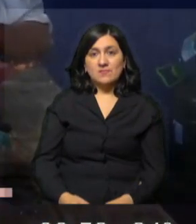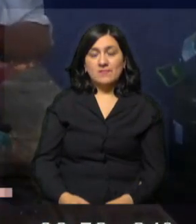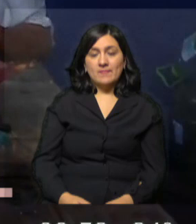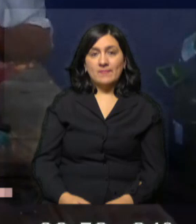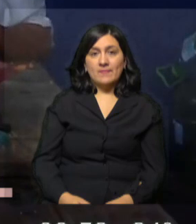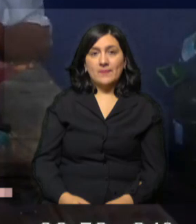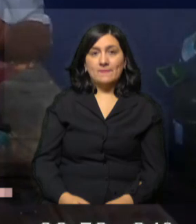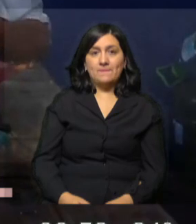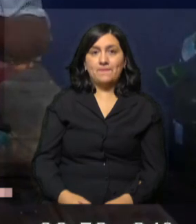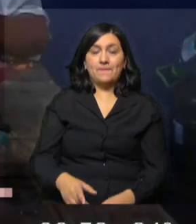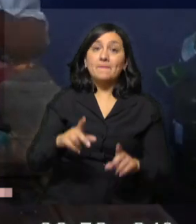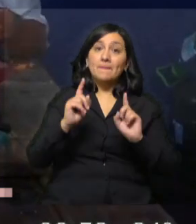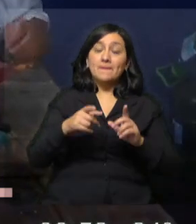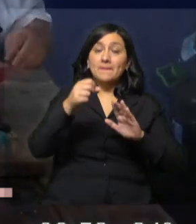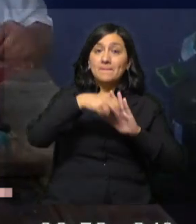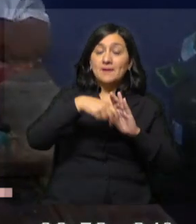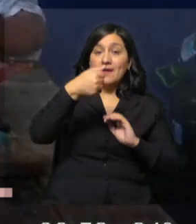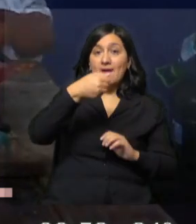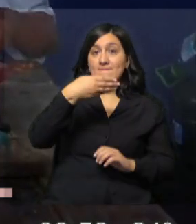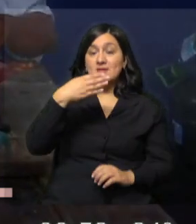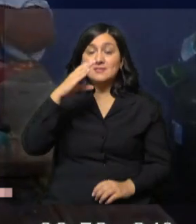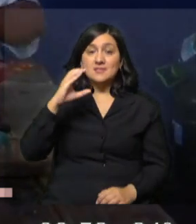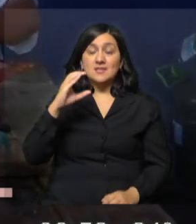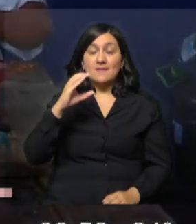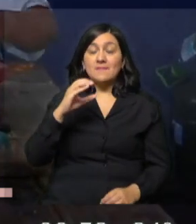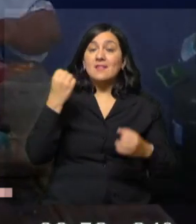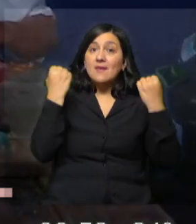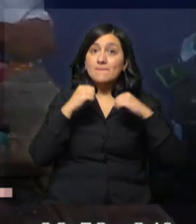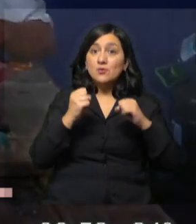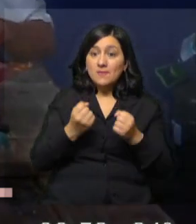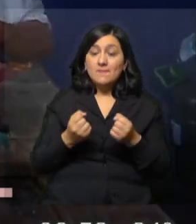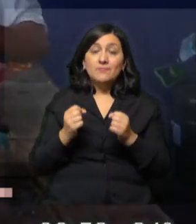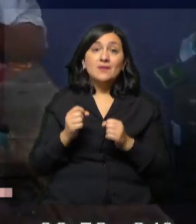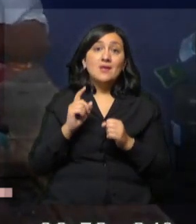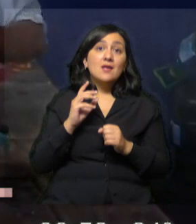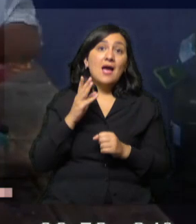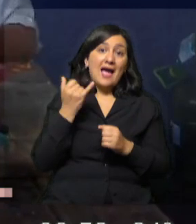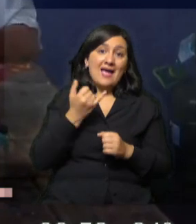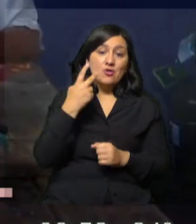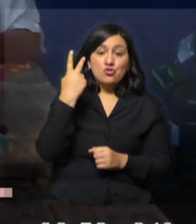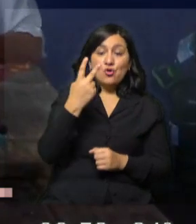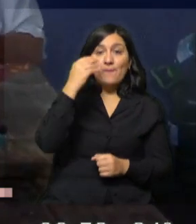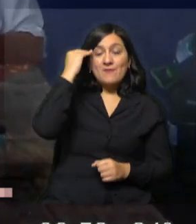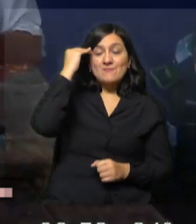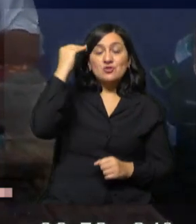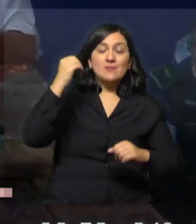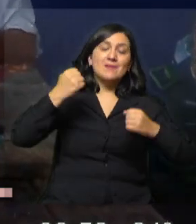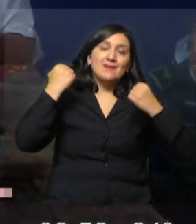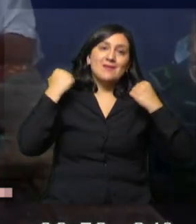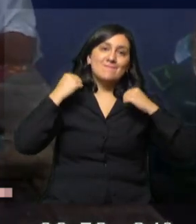hay el plan ABC en la parte deportiva. Está enviando 2 profesores de educación física para que, bueno, cada distinto trabajo con